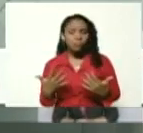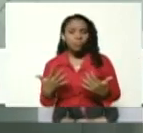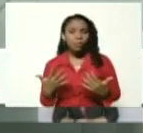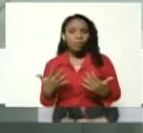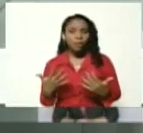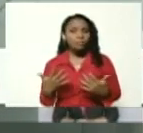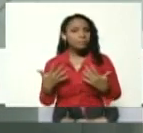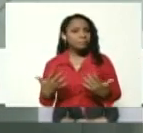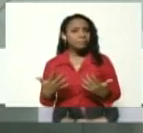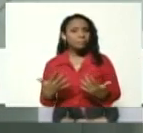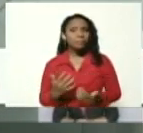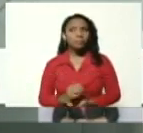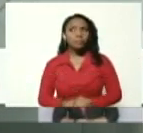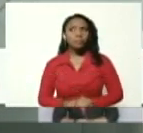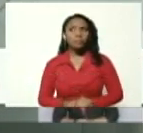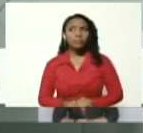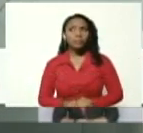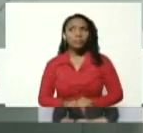que se ha